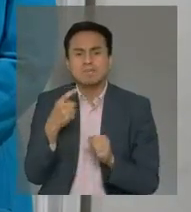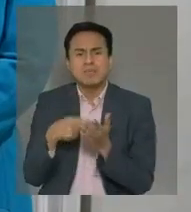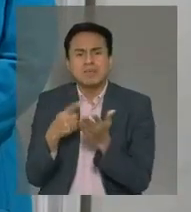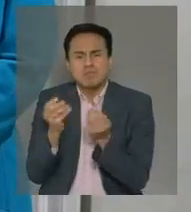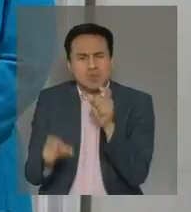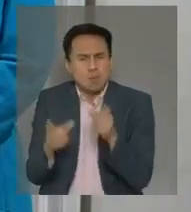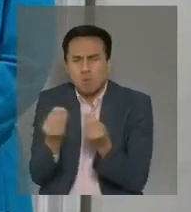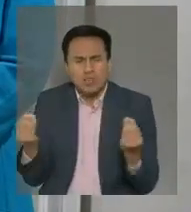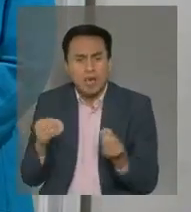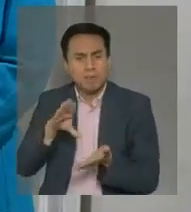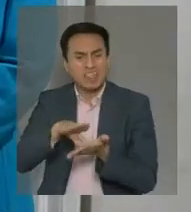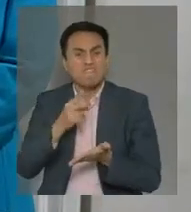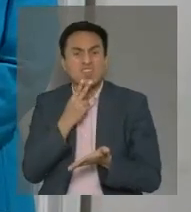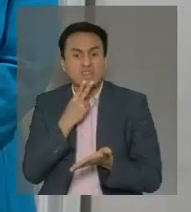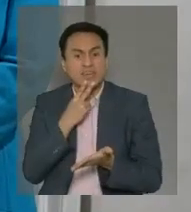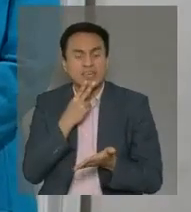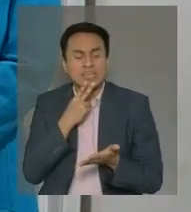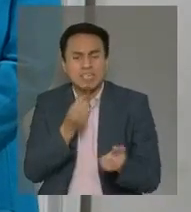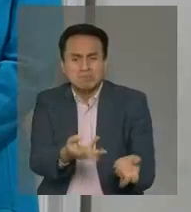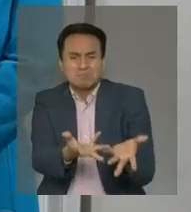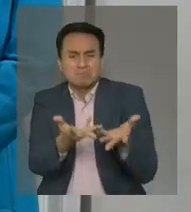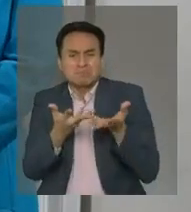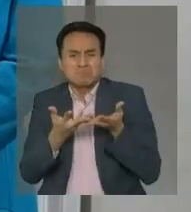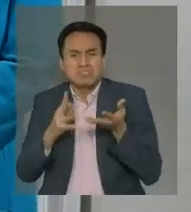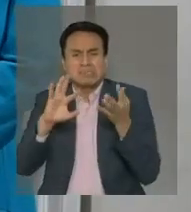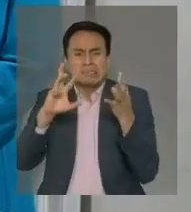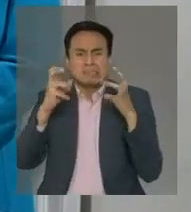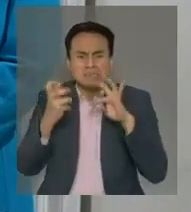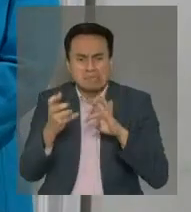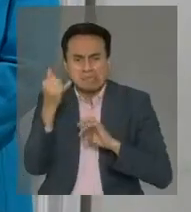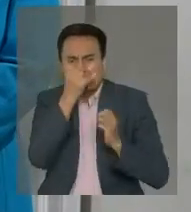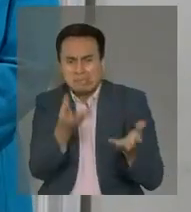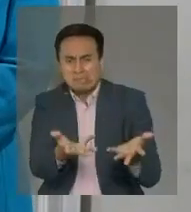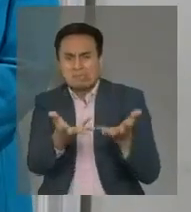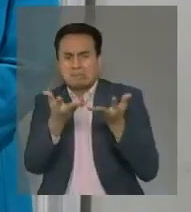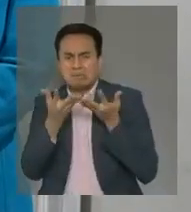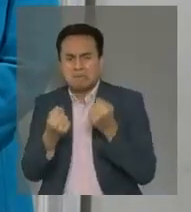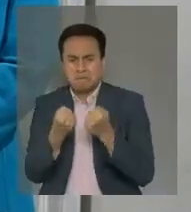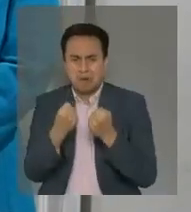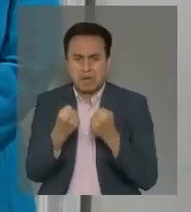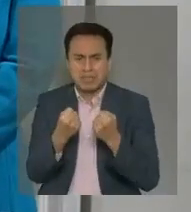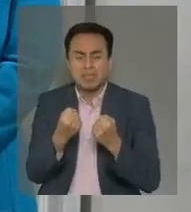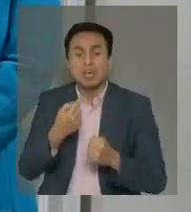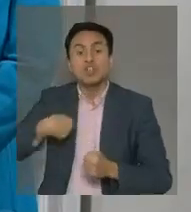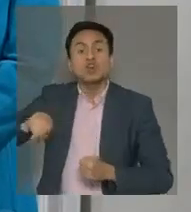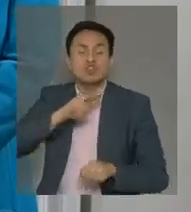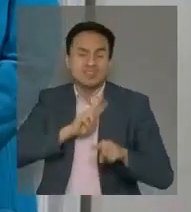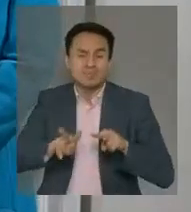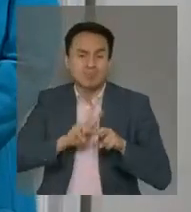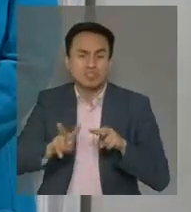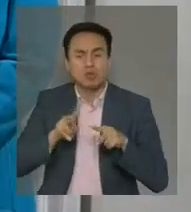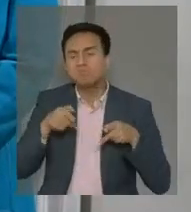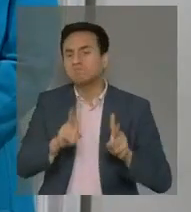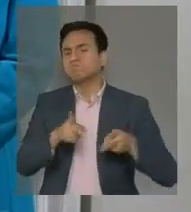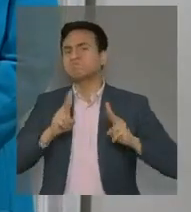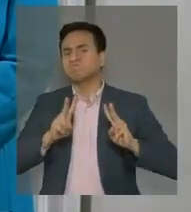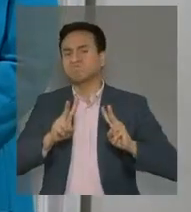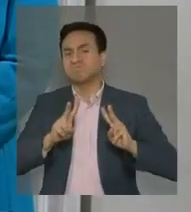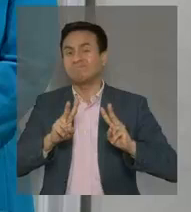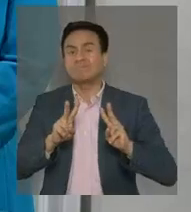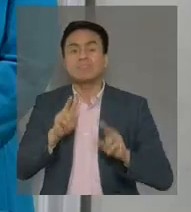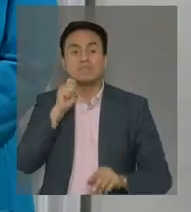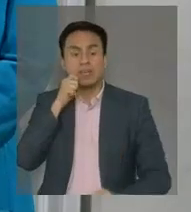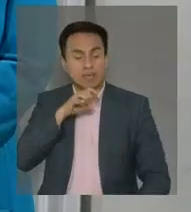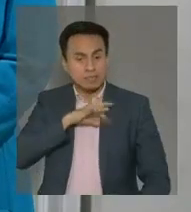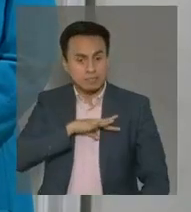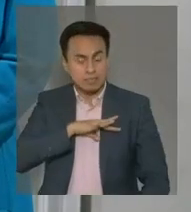personas que viven en nuestro país expuestas al deterioro ambiental severo que hemos causado o permitido y